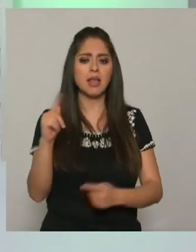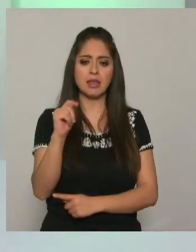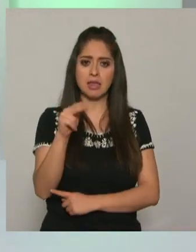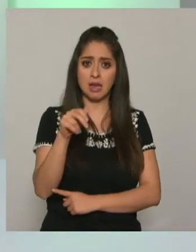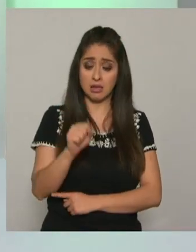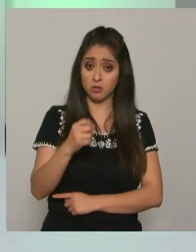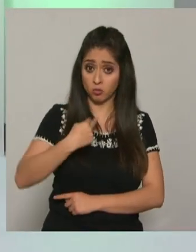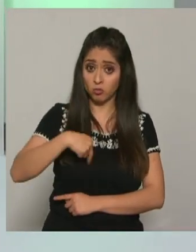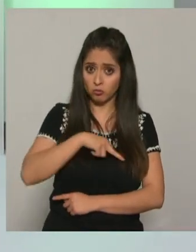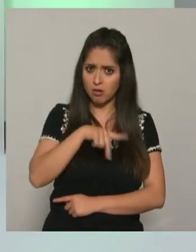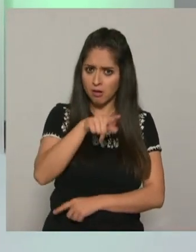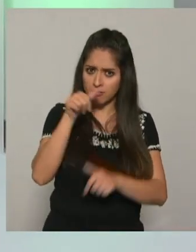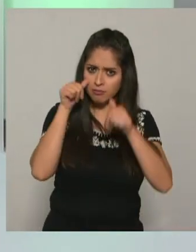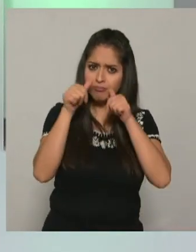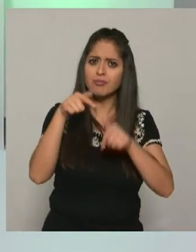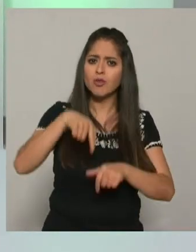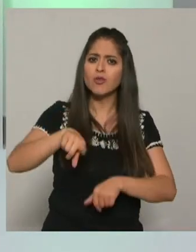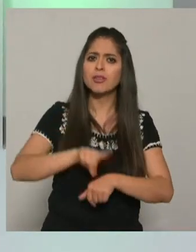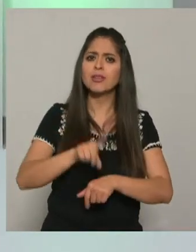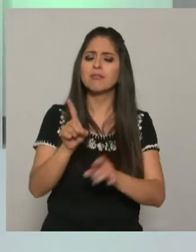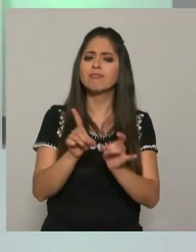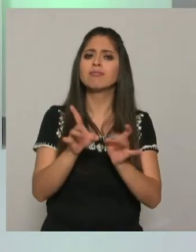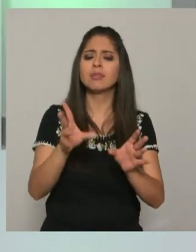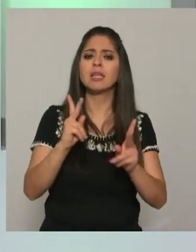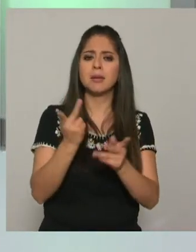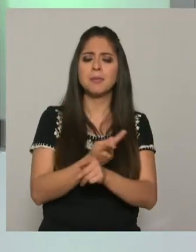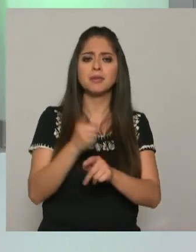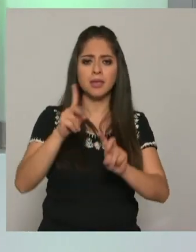al pendiente de lo que va a ocurrir el día de hoy con este